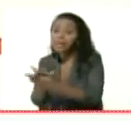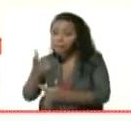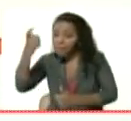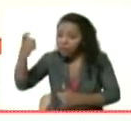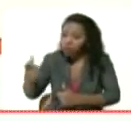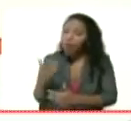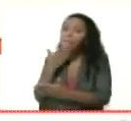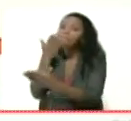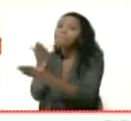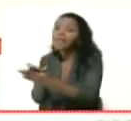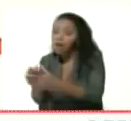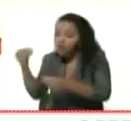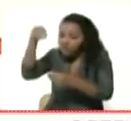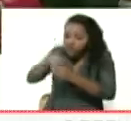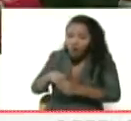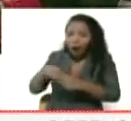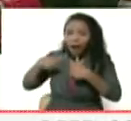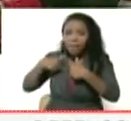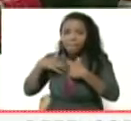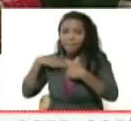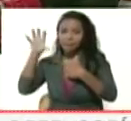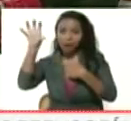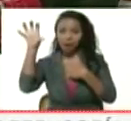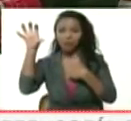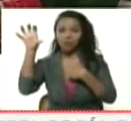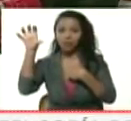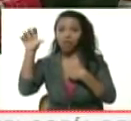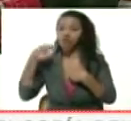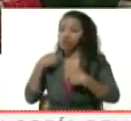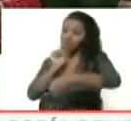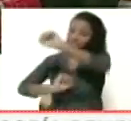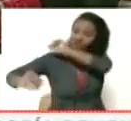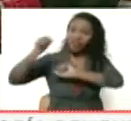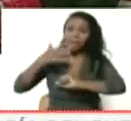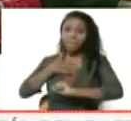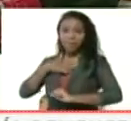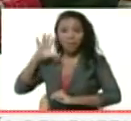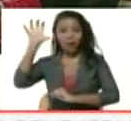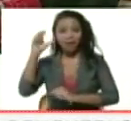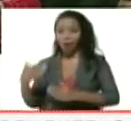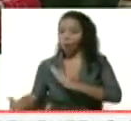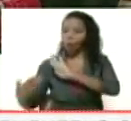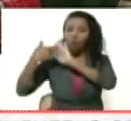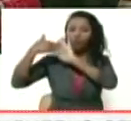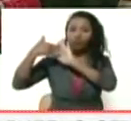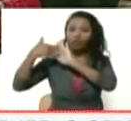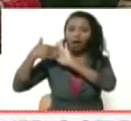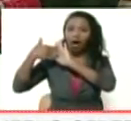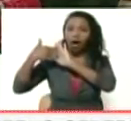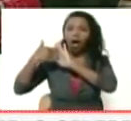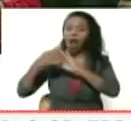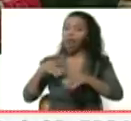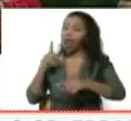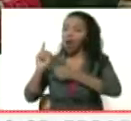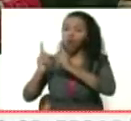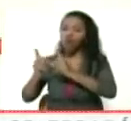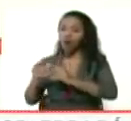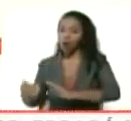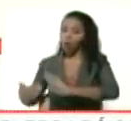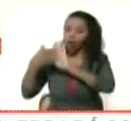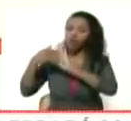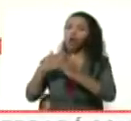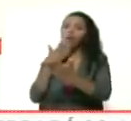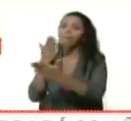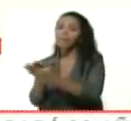país, yo estoy obligado a defender mi país contra los invasores y contra los que